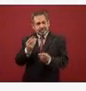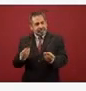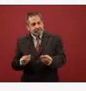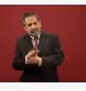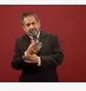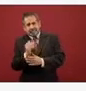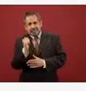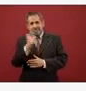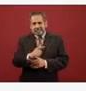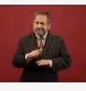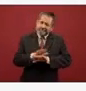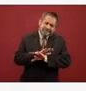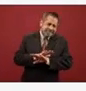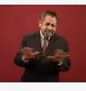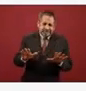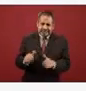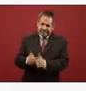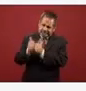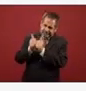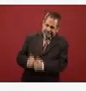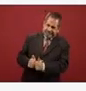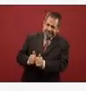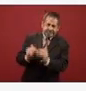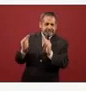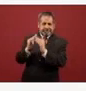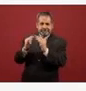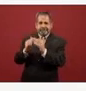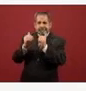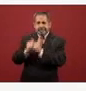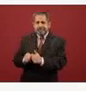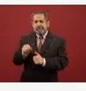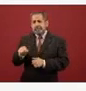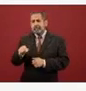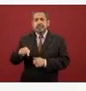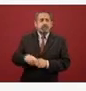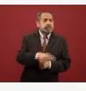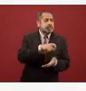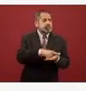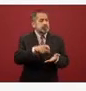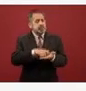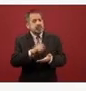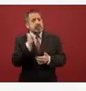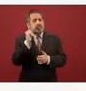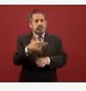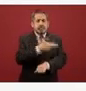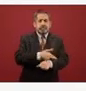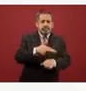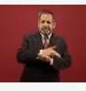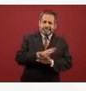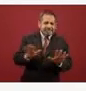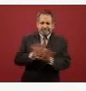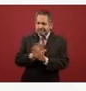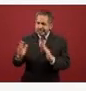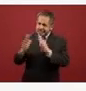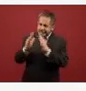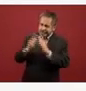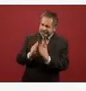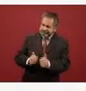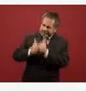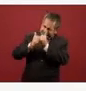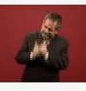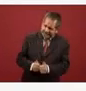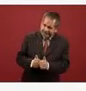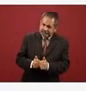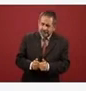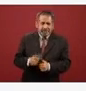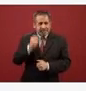a cumplir con necesidades básicas como comprar alimentos o hacer trámites o cosas así. Ayudémosles, aunque no